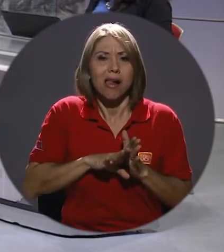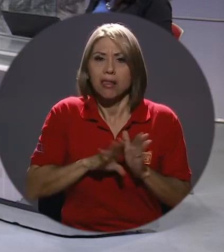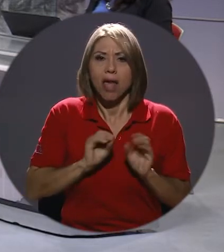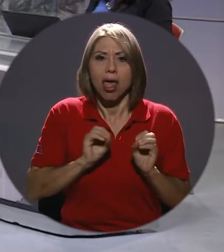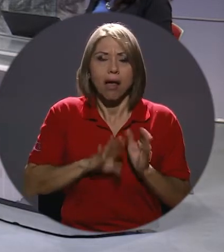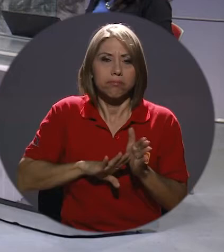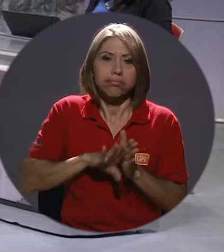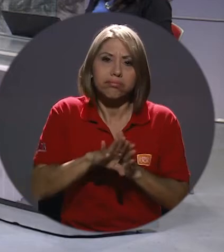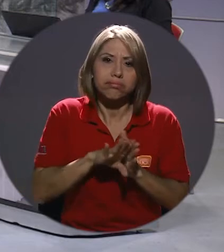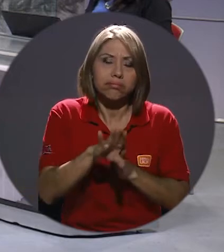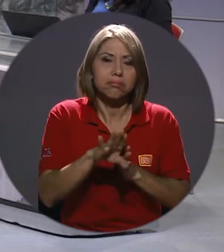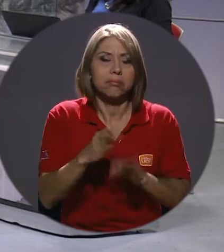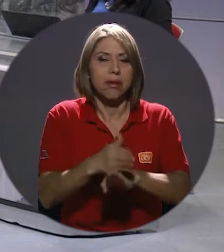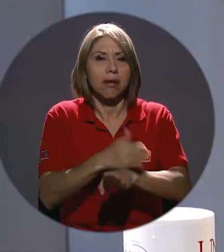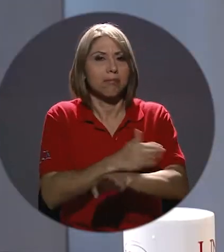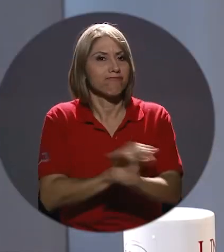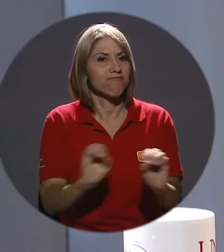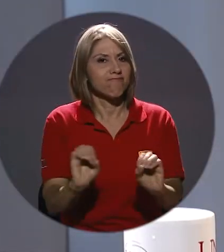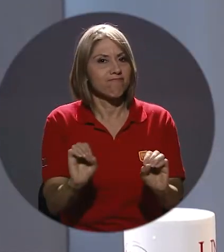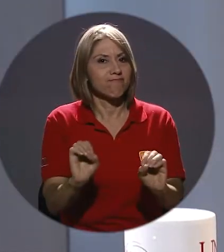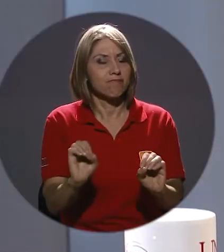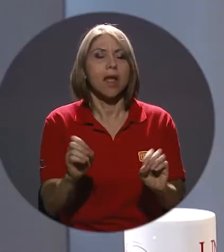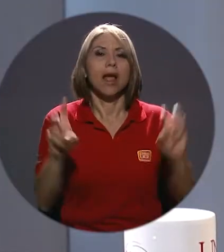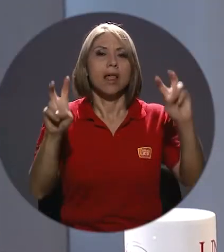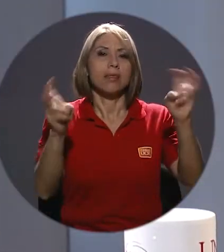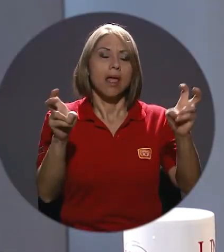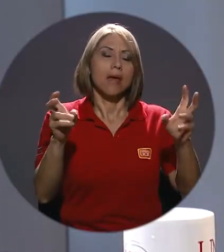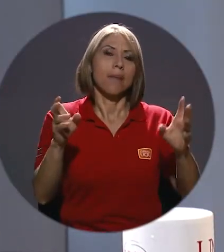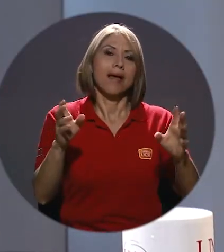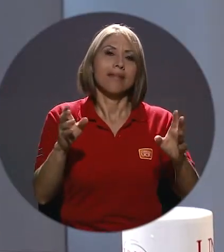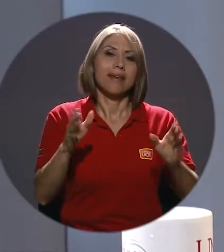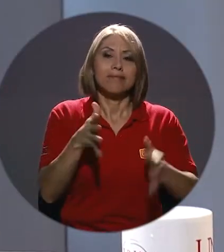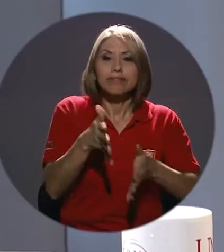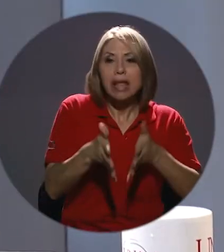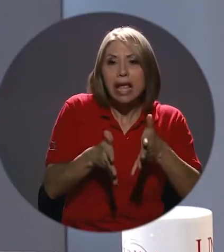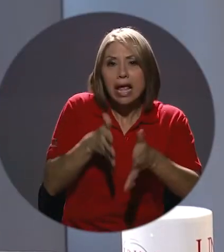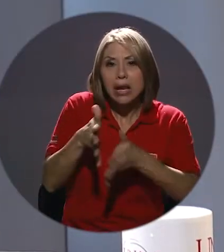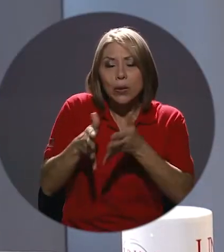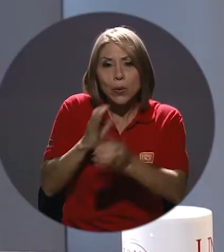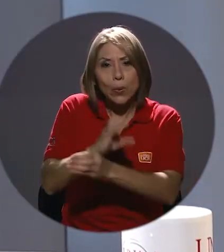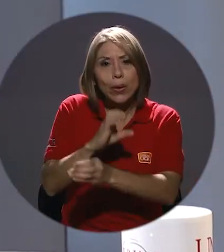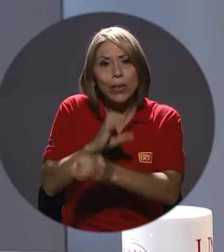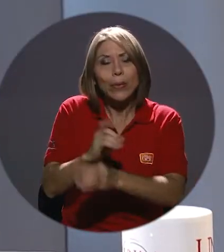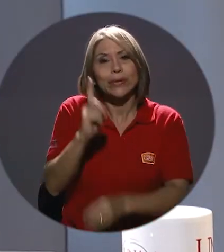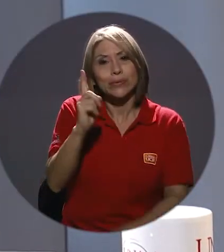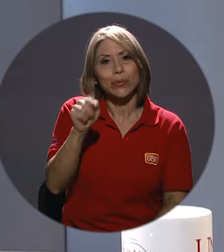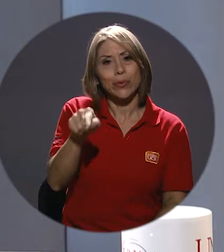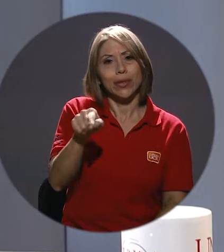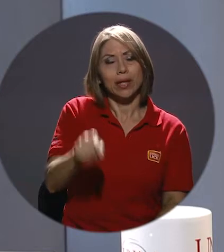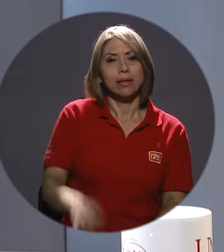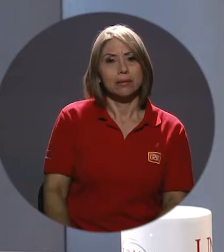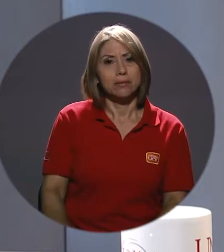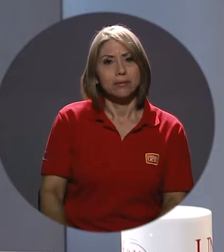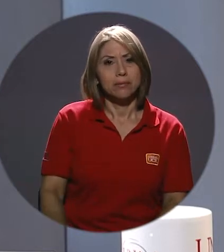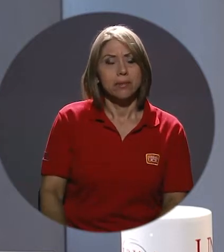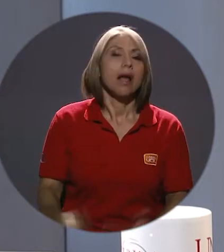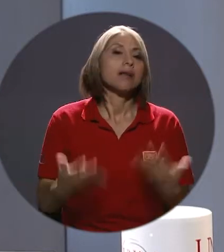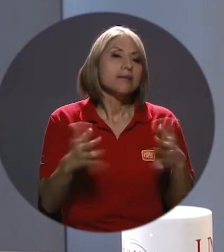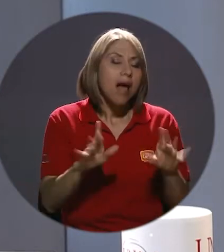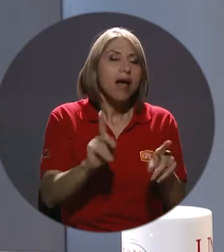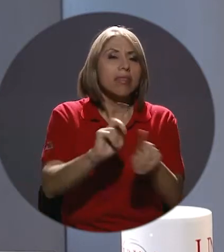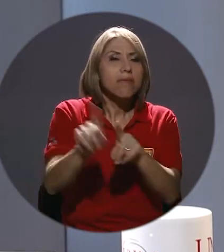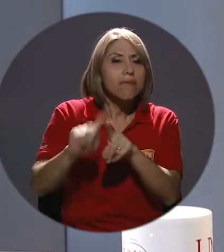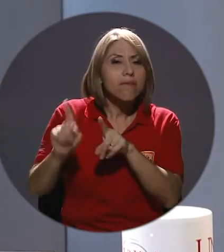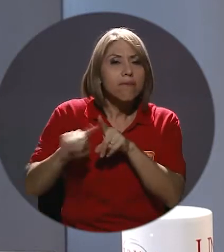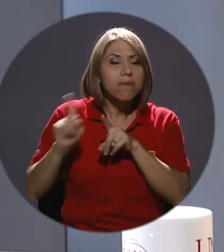Definitivamente el tema del cuido es uno de ellos, ¿verdad? Ha habido varias